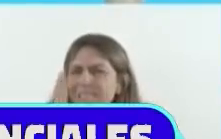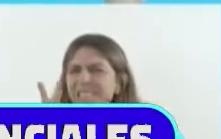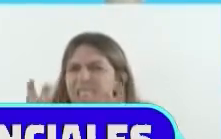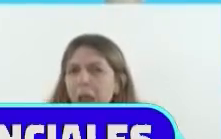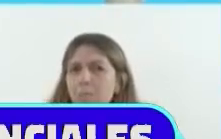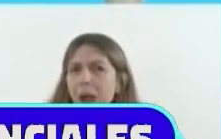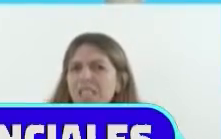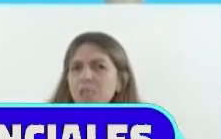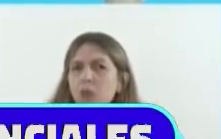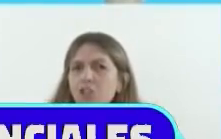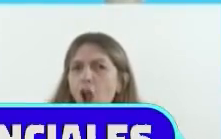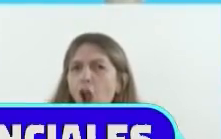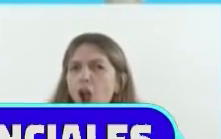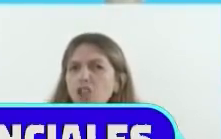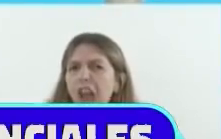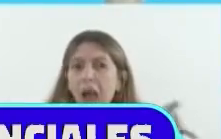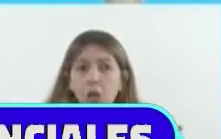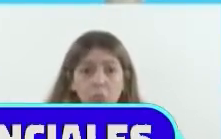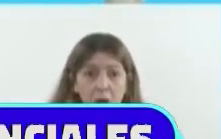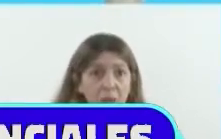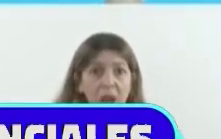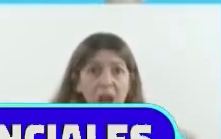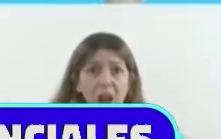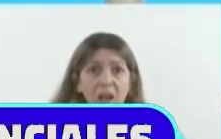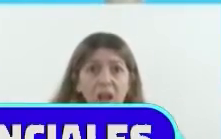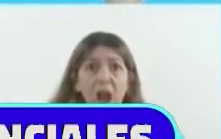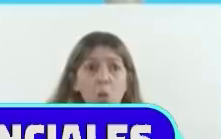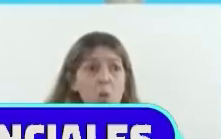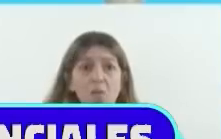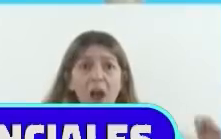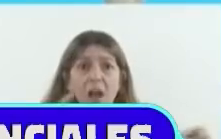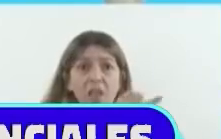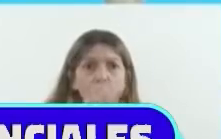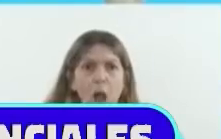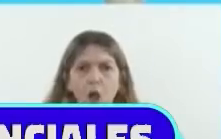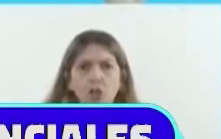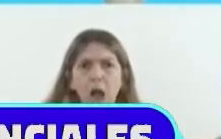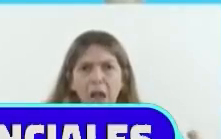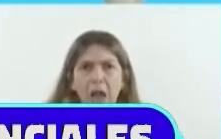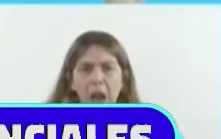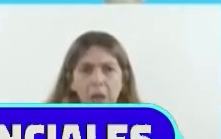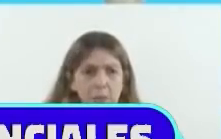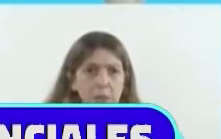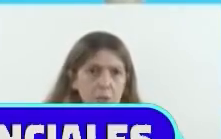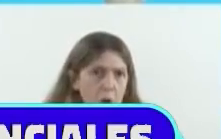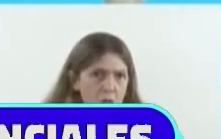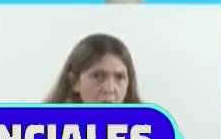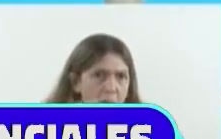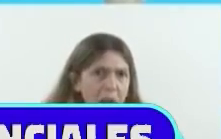que no queremos mandar a nuestros chicos a que se enfermen. Queremos mandarlos a que aprendan, a que se eduquen, que es muy